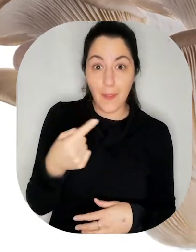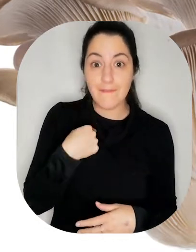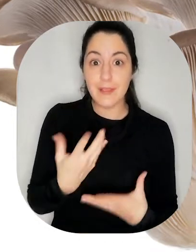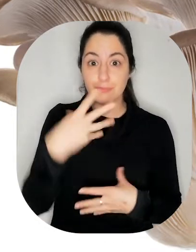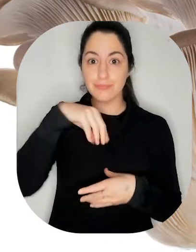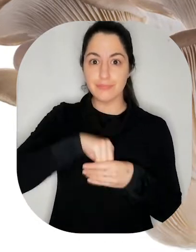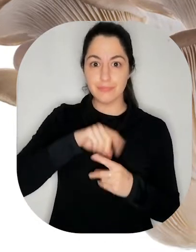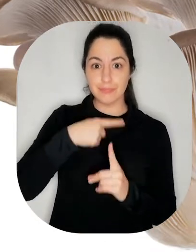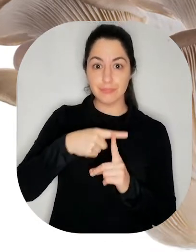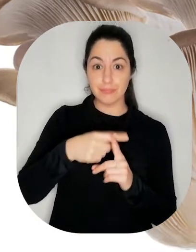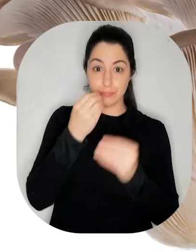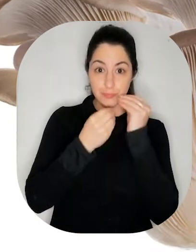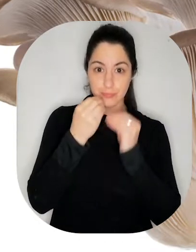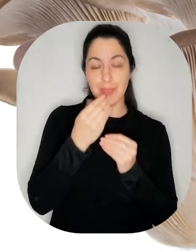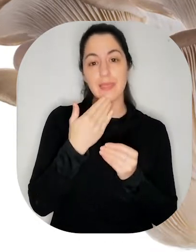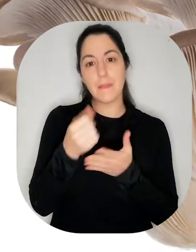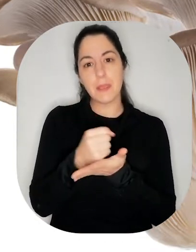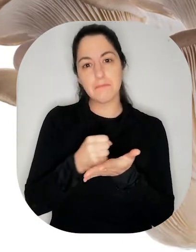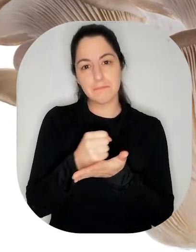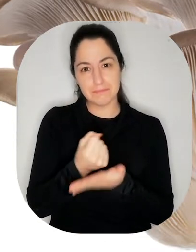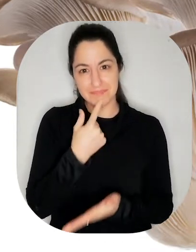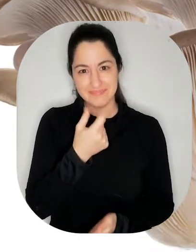aporte nutricional y los usos medicinales.